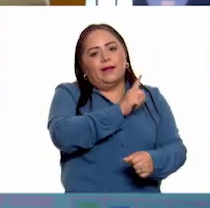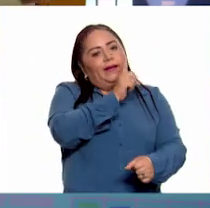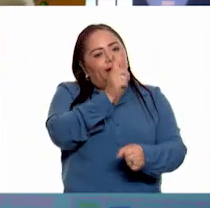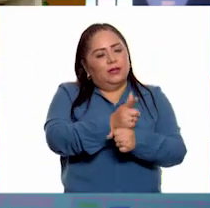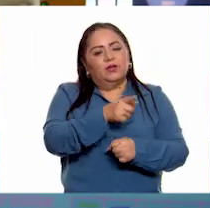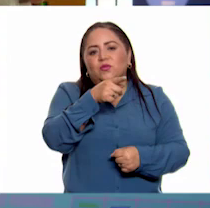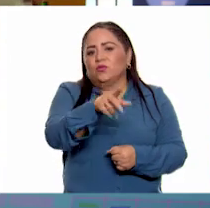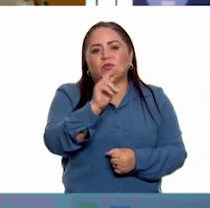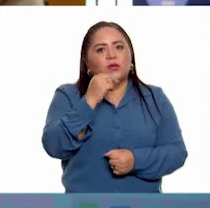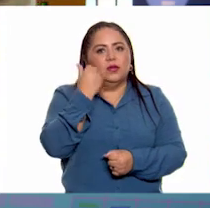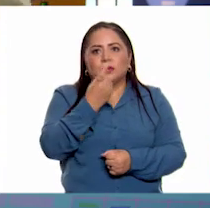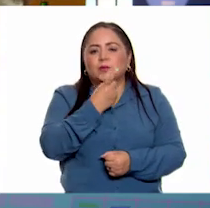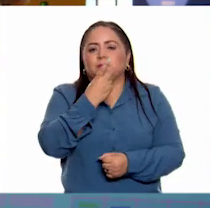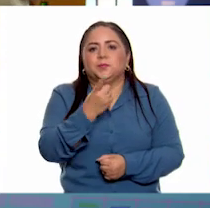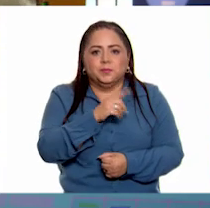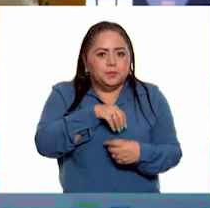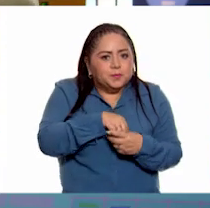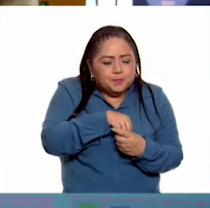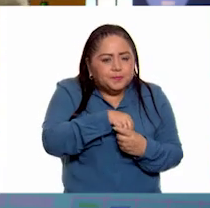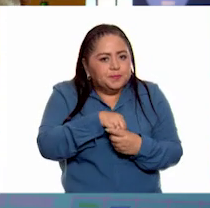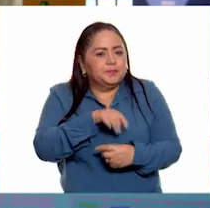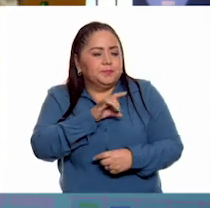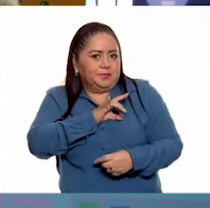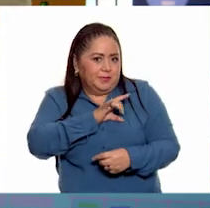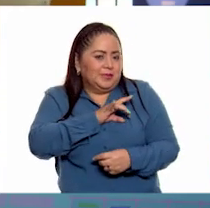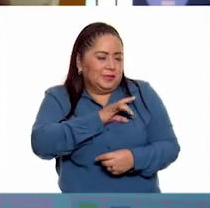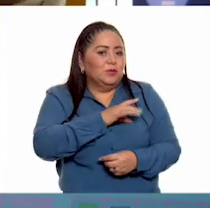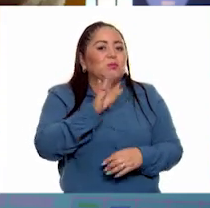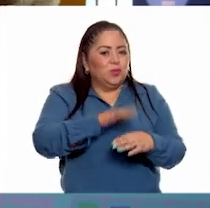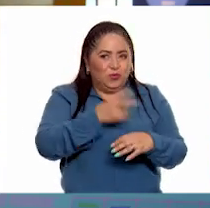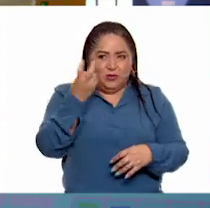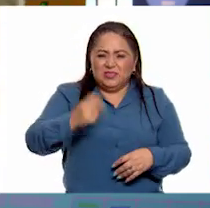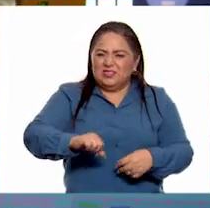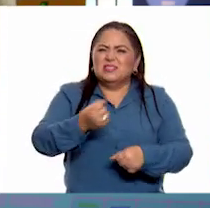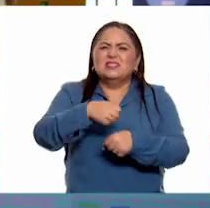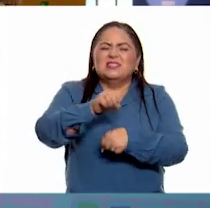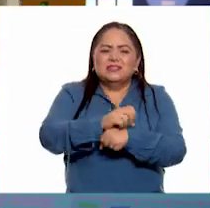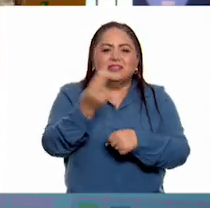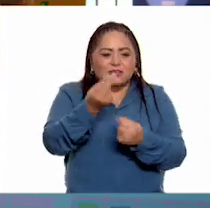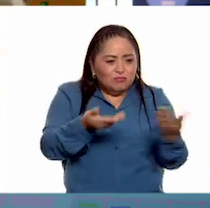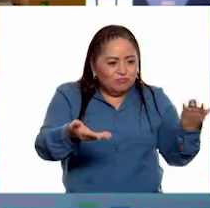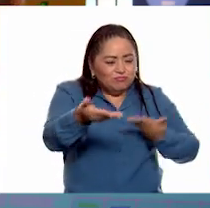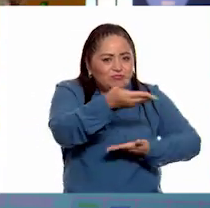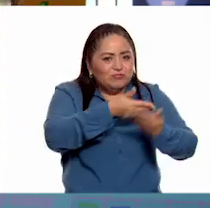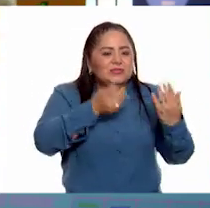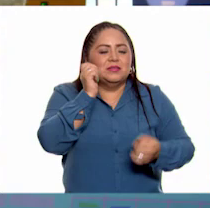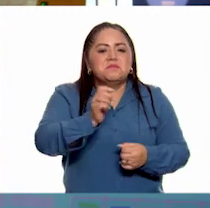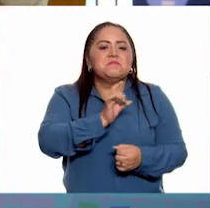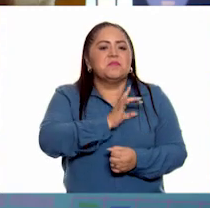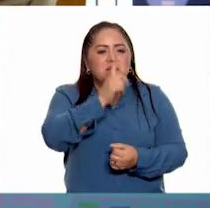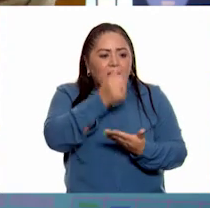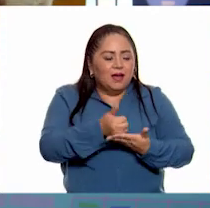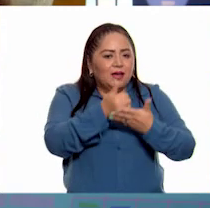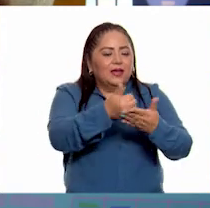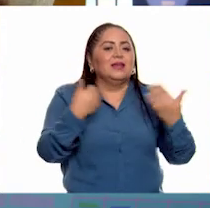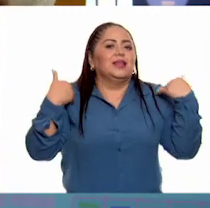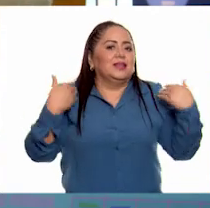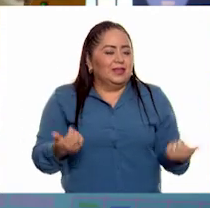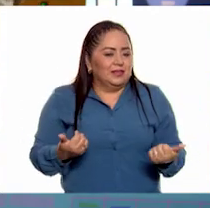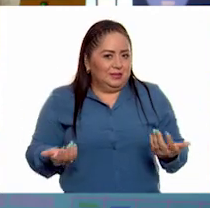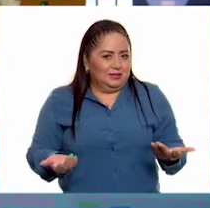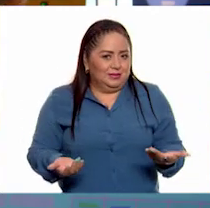que no has querido decir que te da miedo. Y justamente la idea de esta semana es compartir nuestros miedos para tratar de